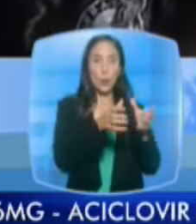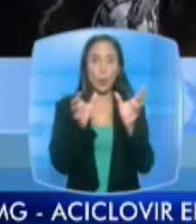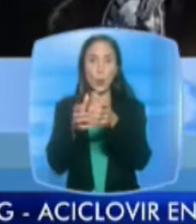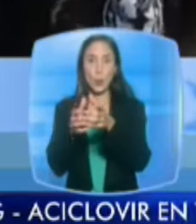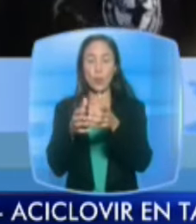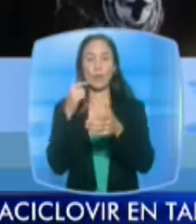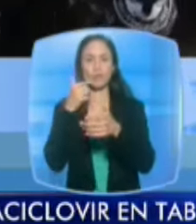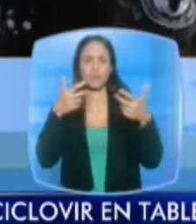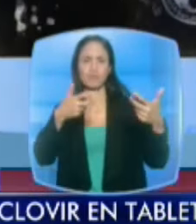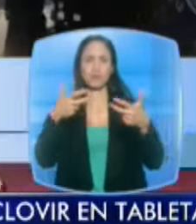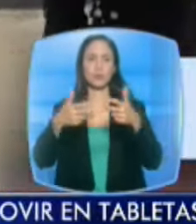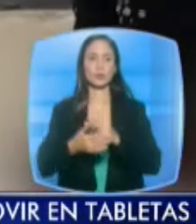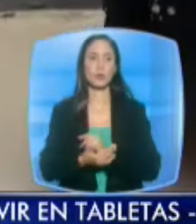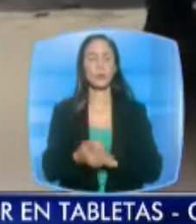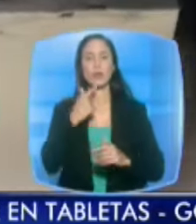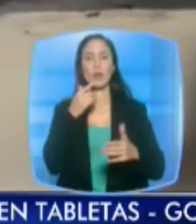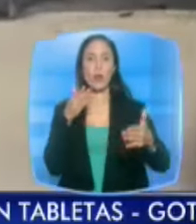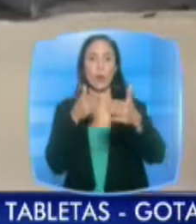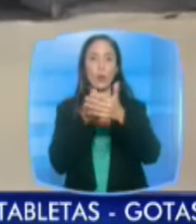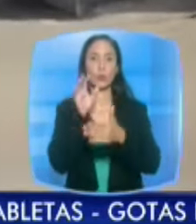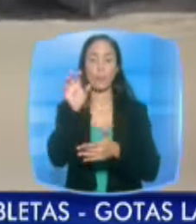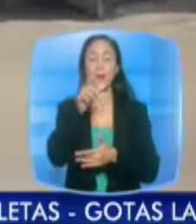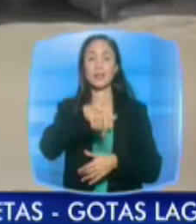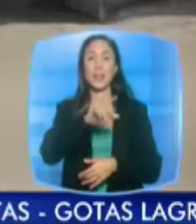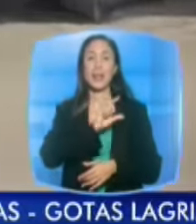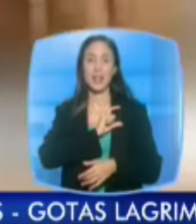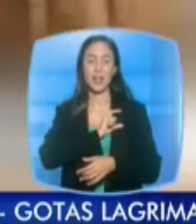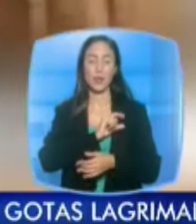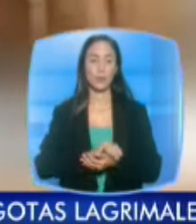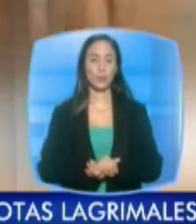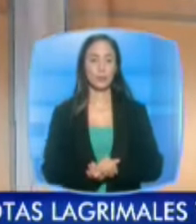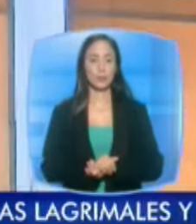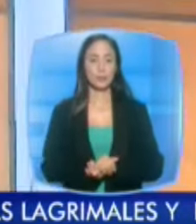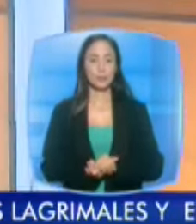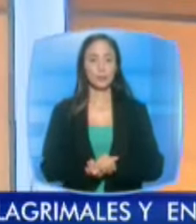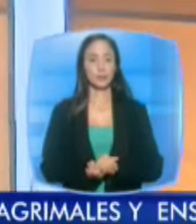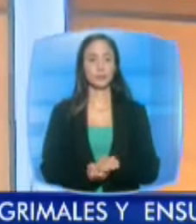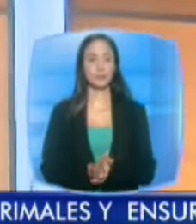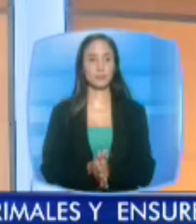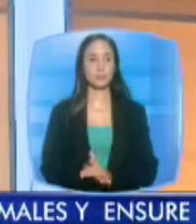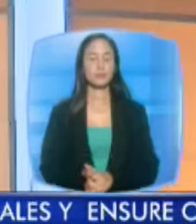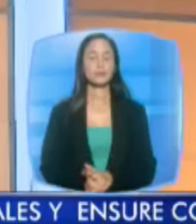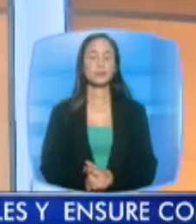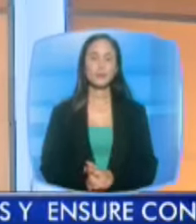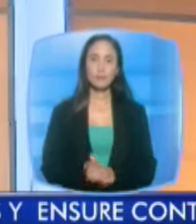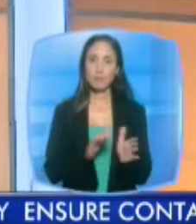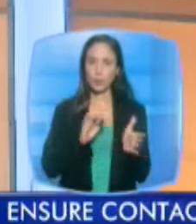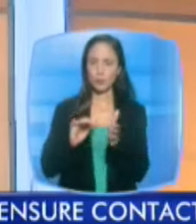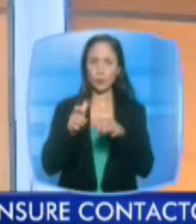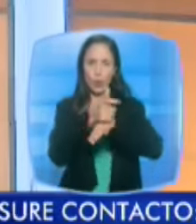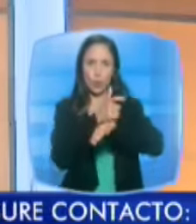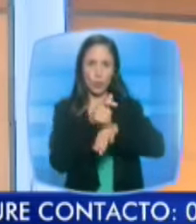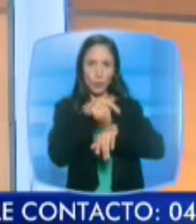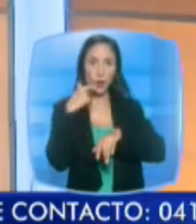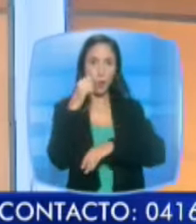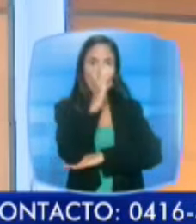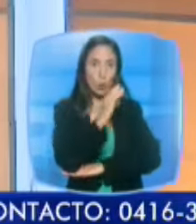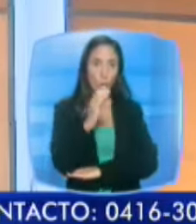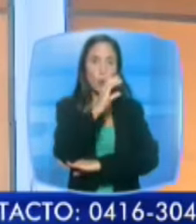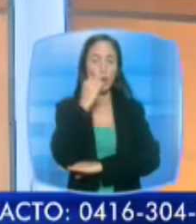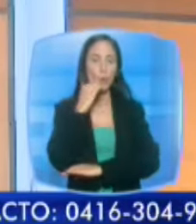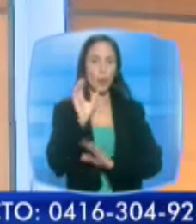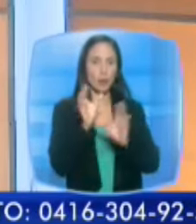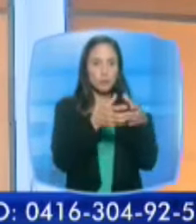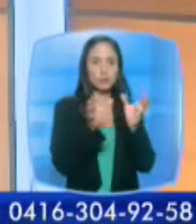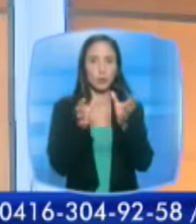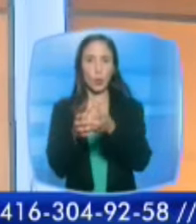terrorista paramilitar contra la nación en enero. Y el gobierno de Colombia y el Estado Mayor Central,